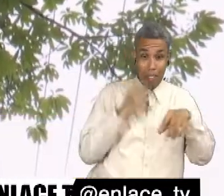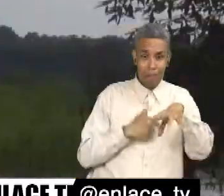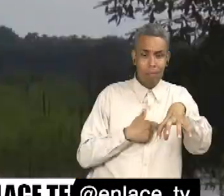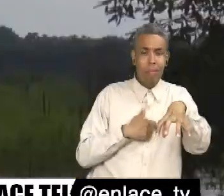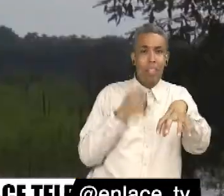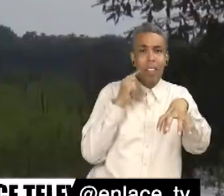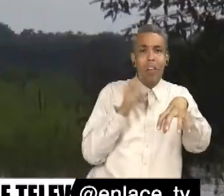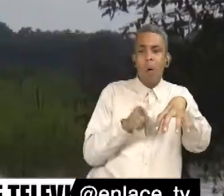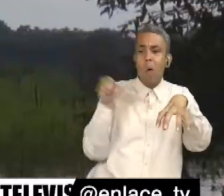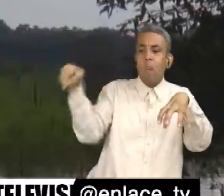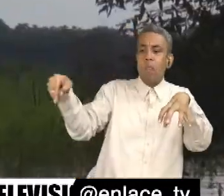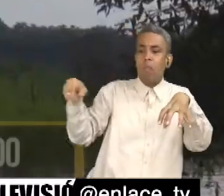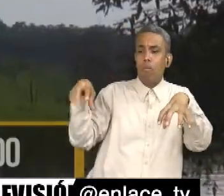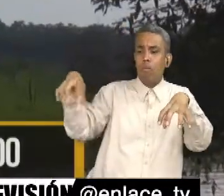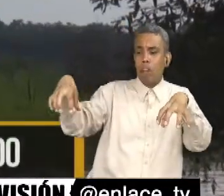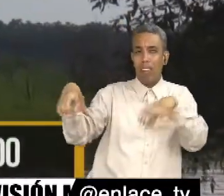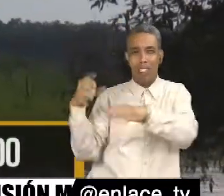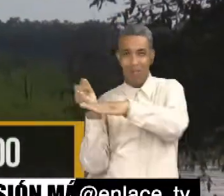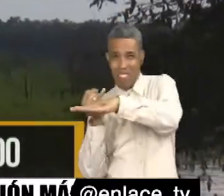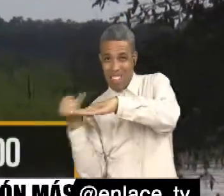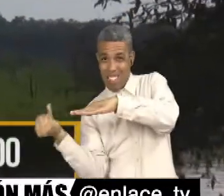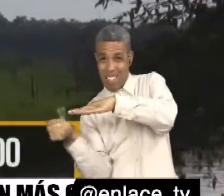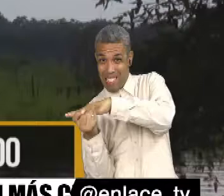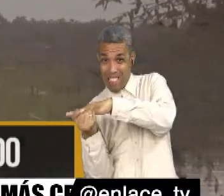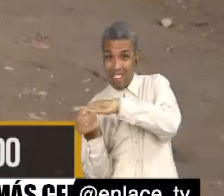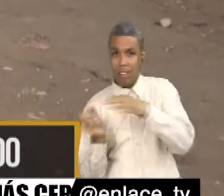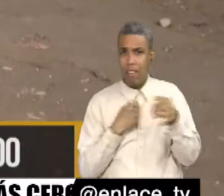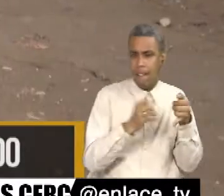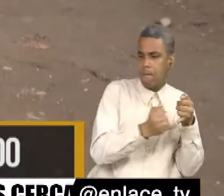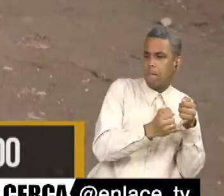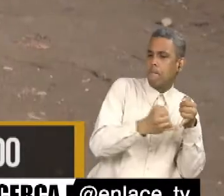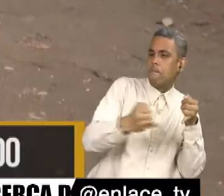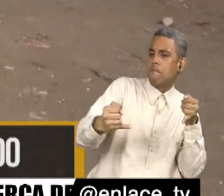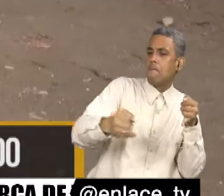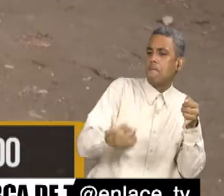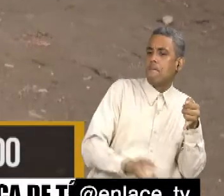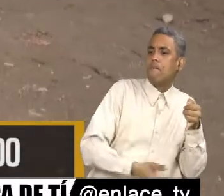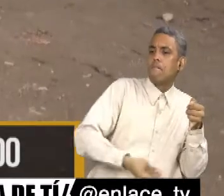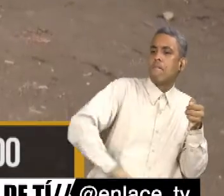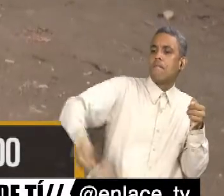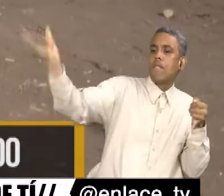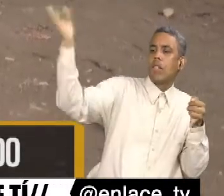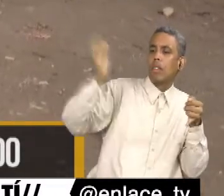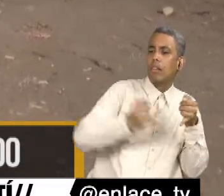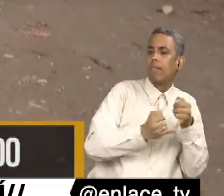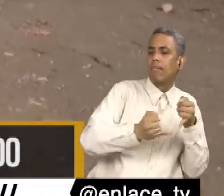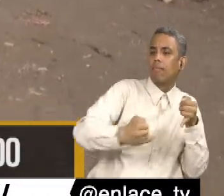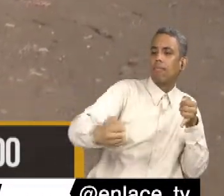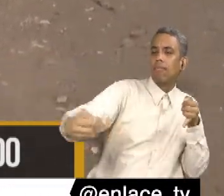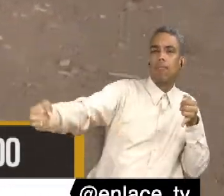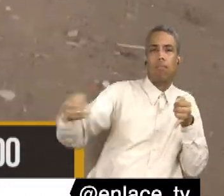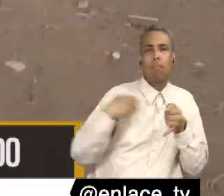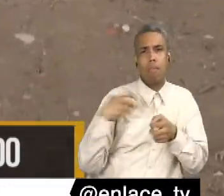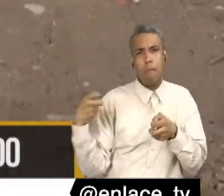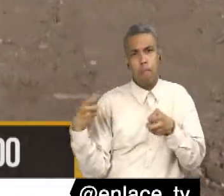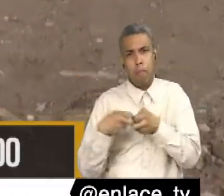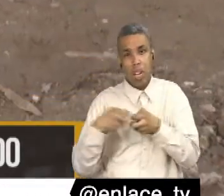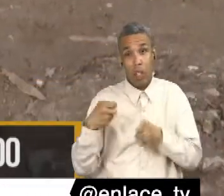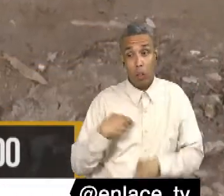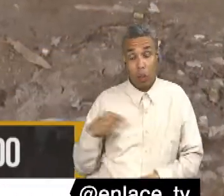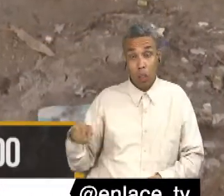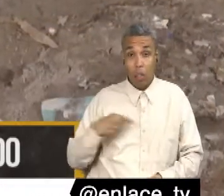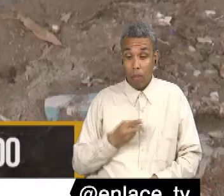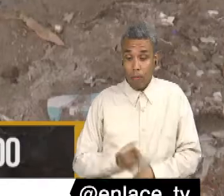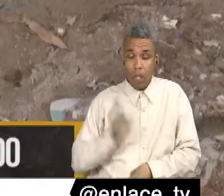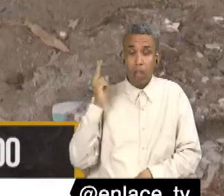sector por el peligro que representa para quienes por allí transitan en sus botes. El presidente de la Junta de Acción Comunal del barrio Arenal es quien recoge la preocupación